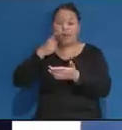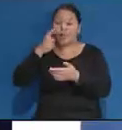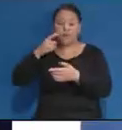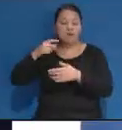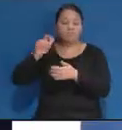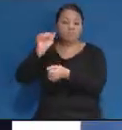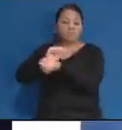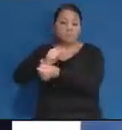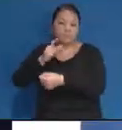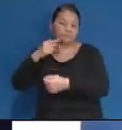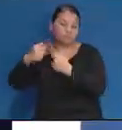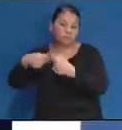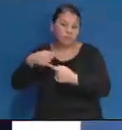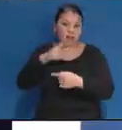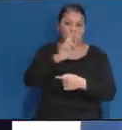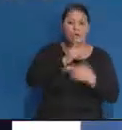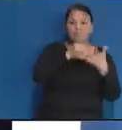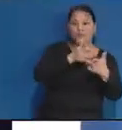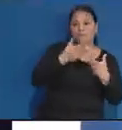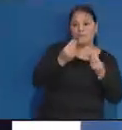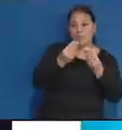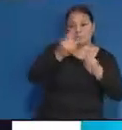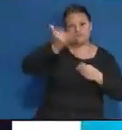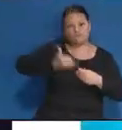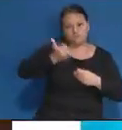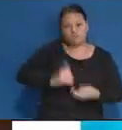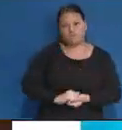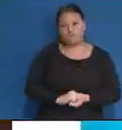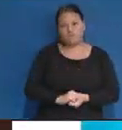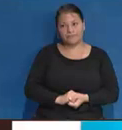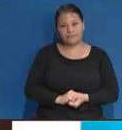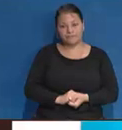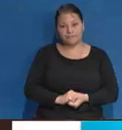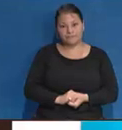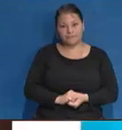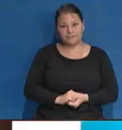dijo que tiene miedo. Así yo poder por lo menos empezar